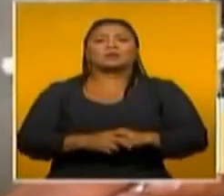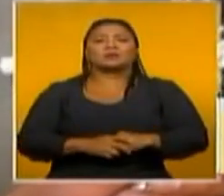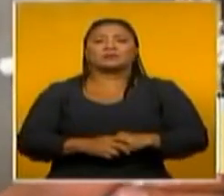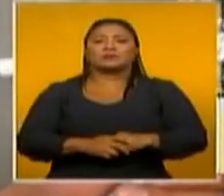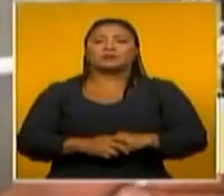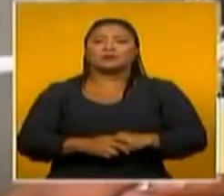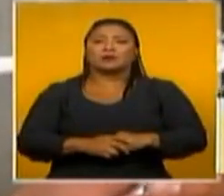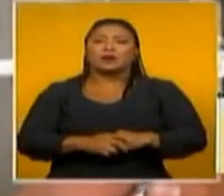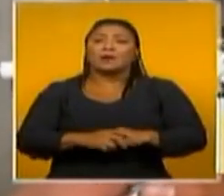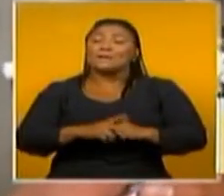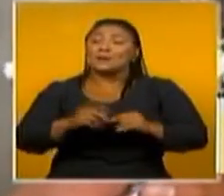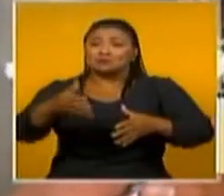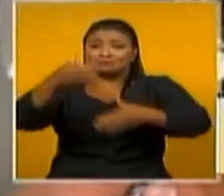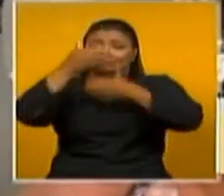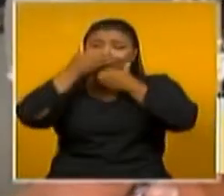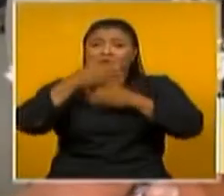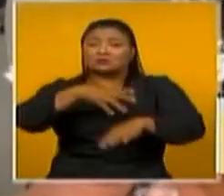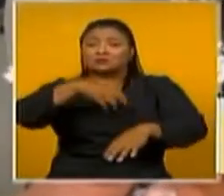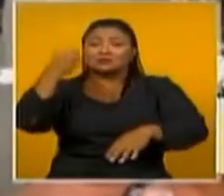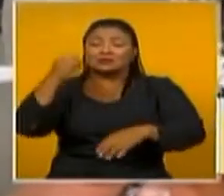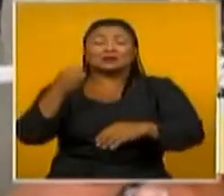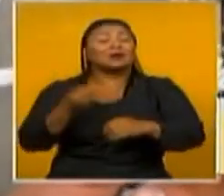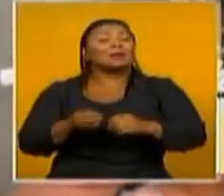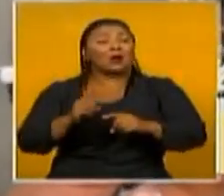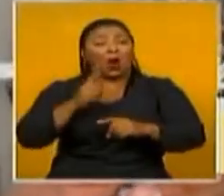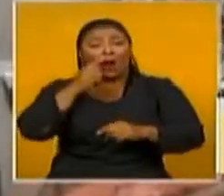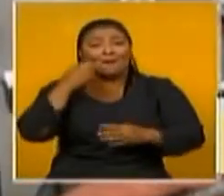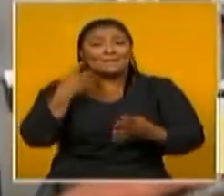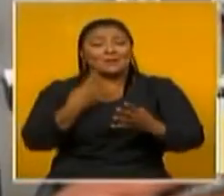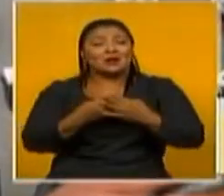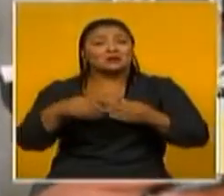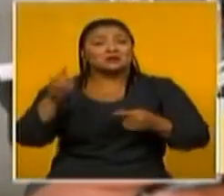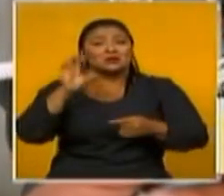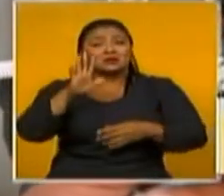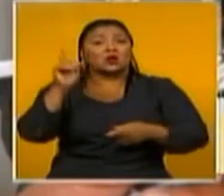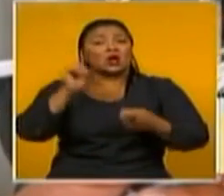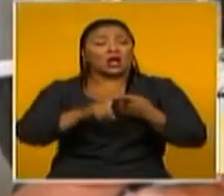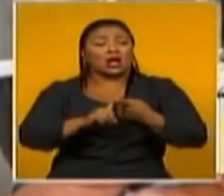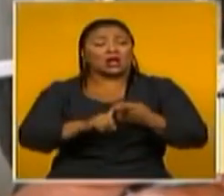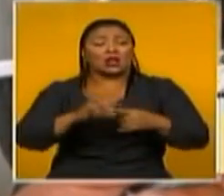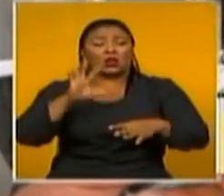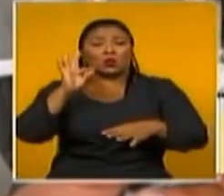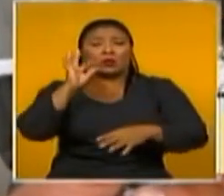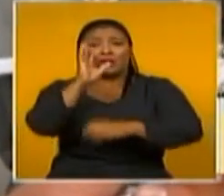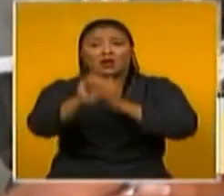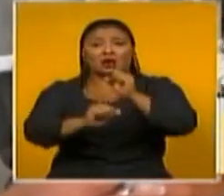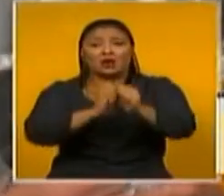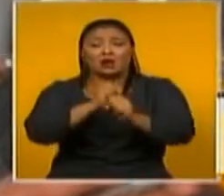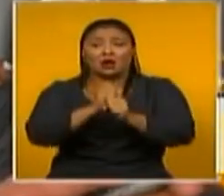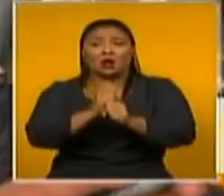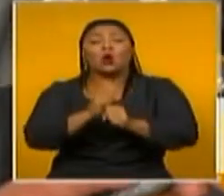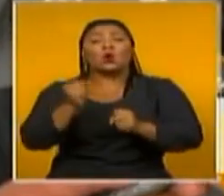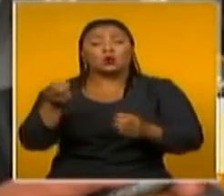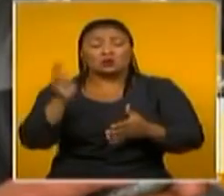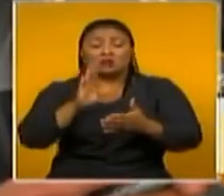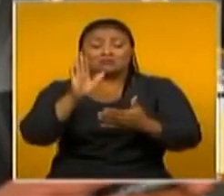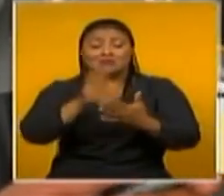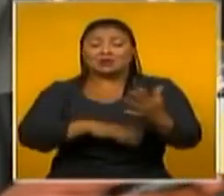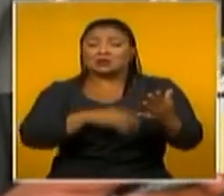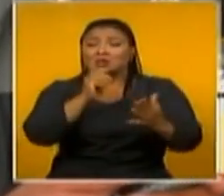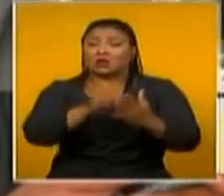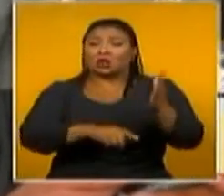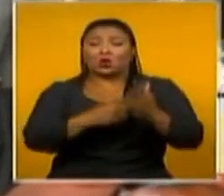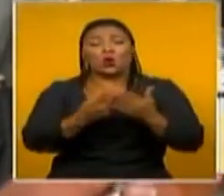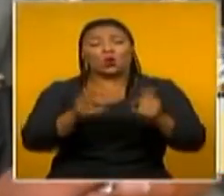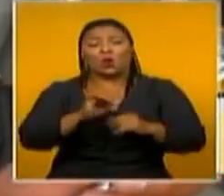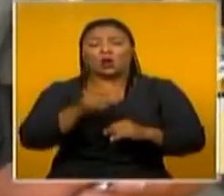tipo penal de secuestro, que va a la pena de 5 a 7 años. También podemos encontrar el tipo penal de violación. La sumatoria de toda